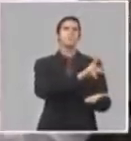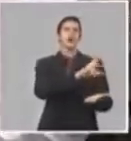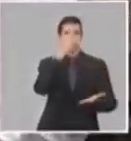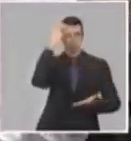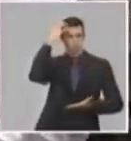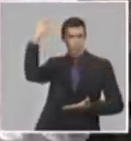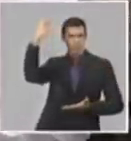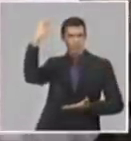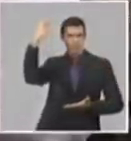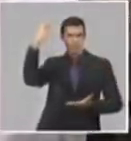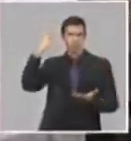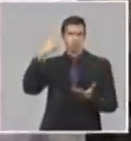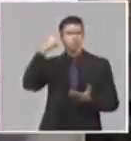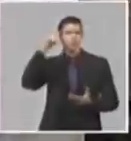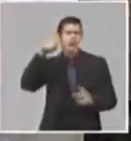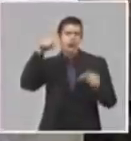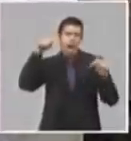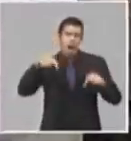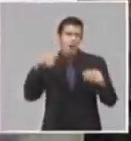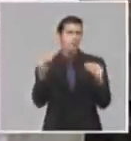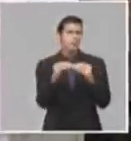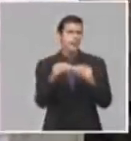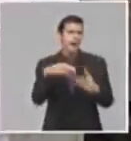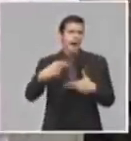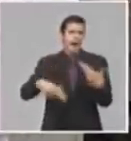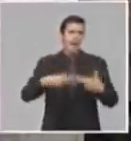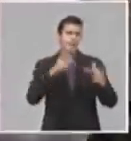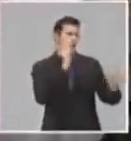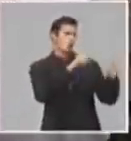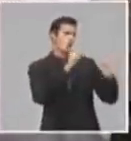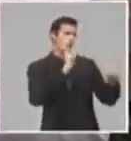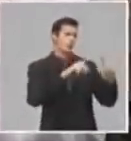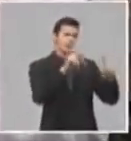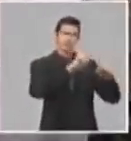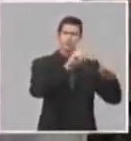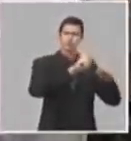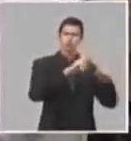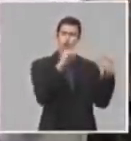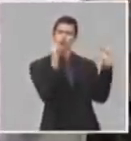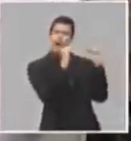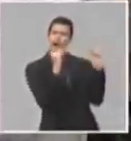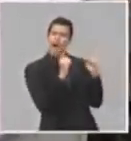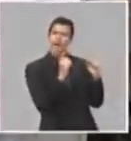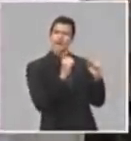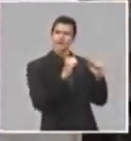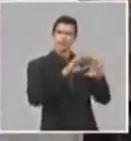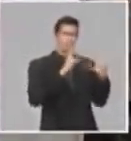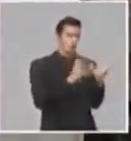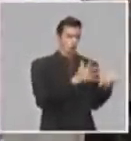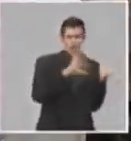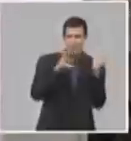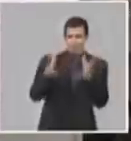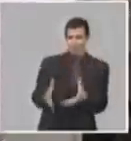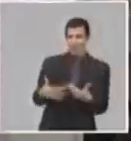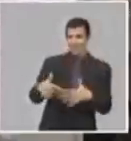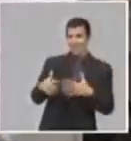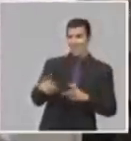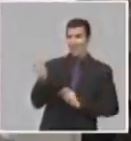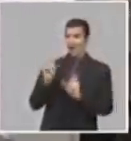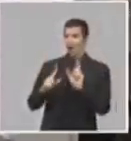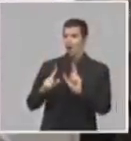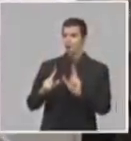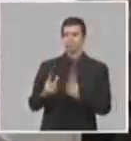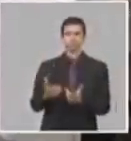línea económica. Y los productos de gama media y alta, que es un segmento del mercado, los demanda y tiene cómo pagarlo, pues los ponemos en MLC y cerramos el